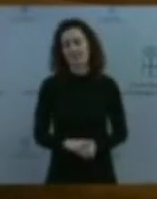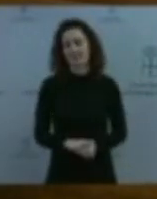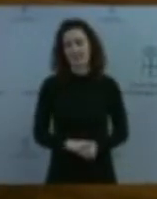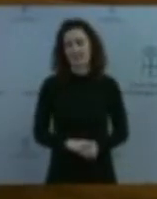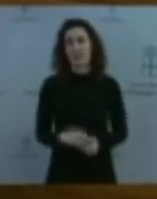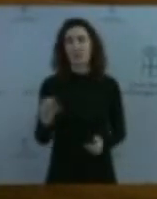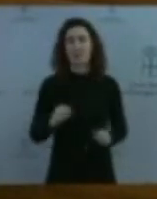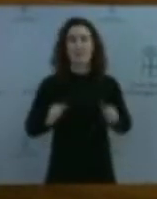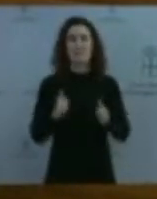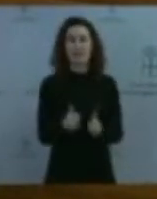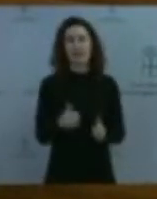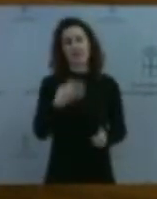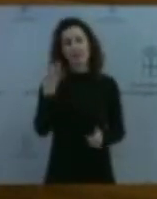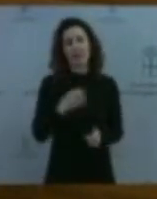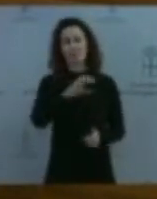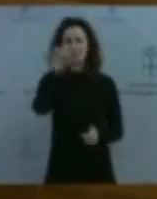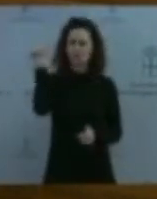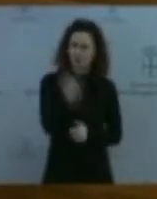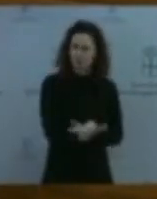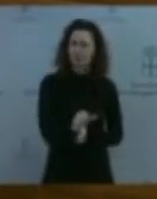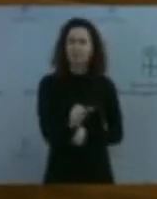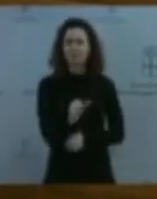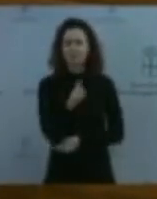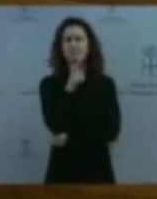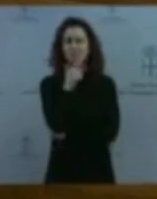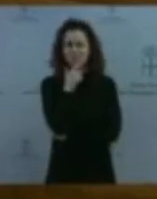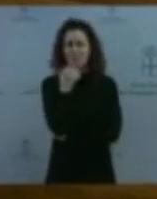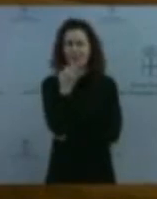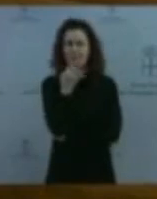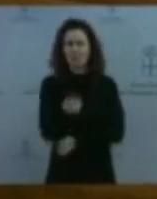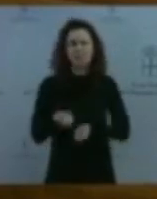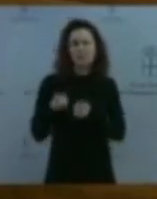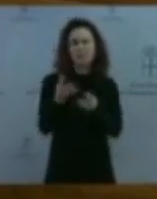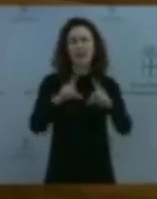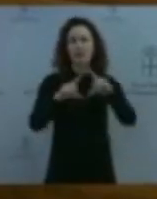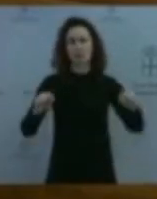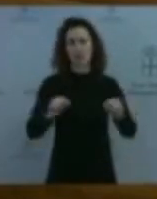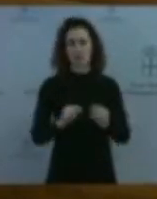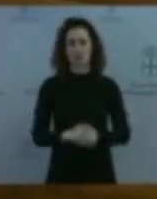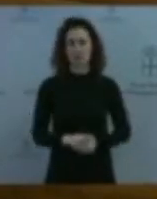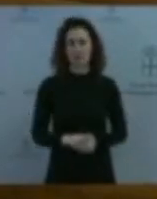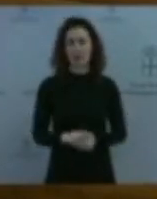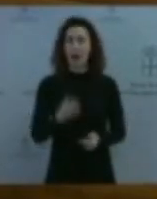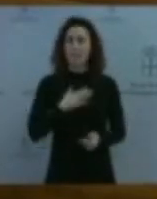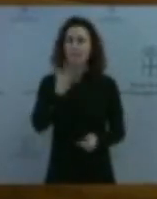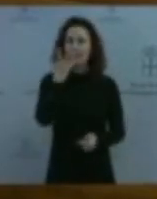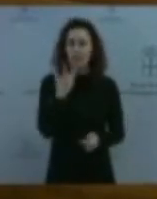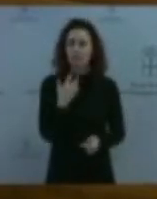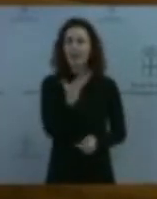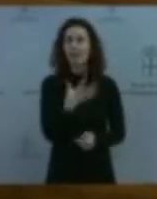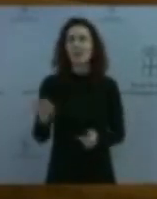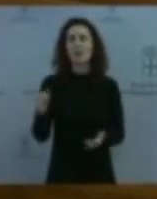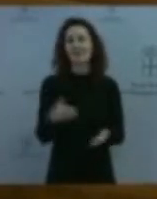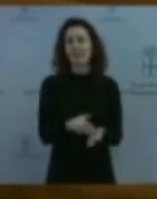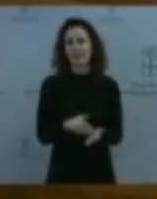y tengo que hablarle claro a los asturianos. Claro, a mí me gustaría tener 50.000 servidores públicos, pero es que no se lo